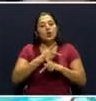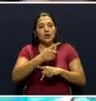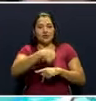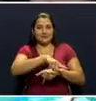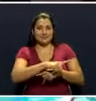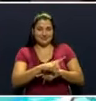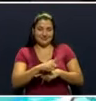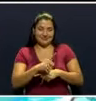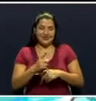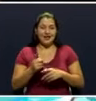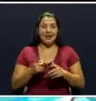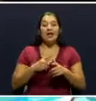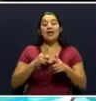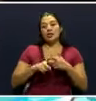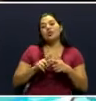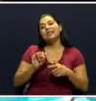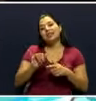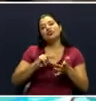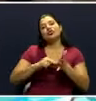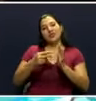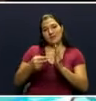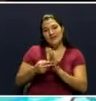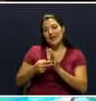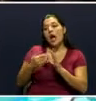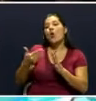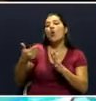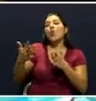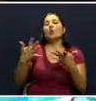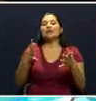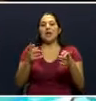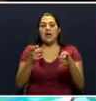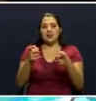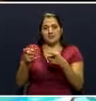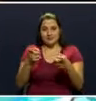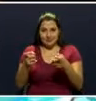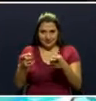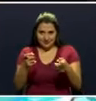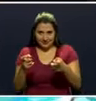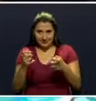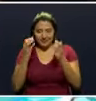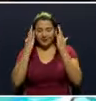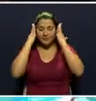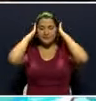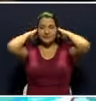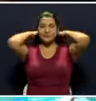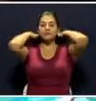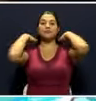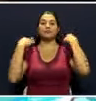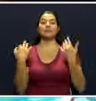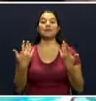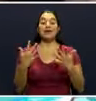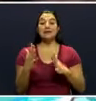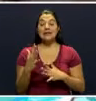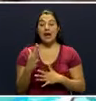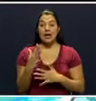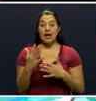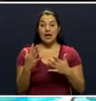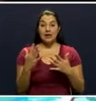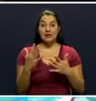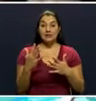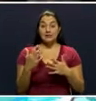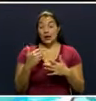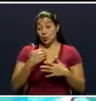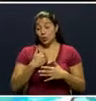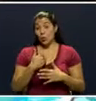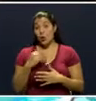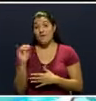contagió, con o sin síntomas, ¿verdad? Indiferentemente de que se haya tenido síntomas o no, sino de que ya cursó con una